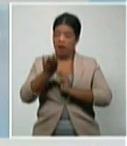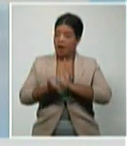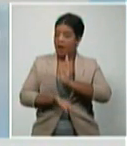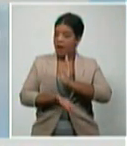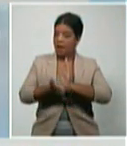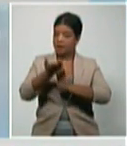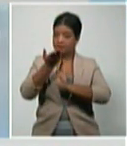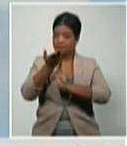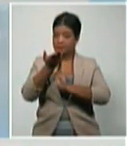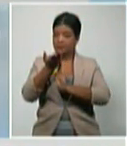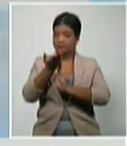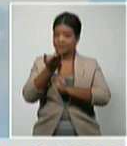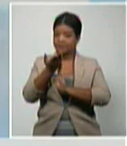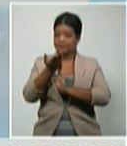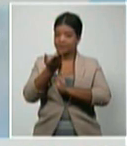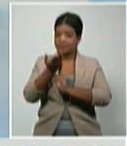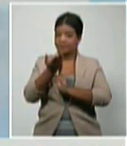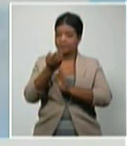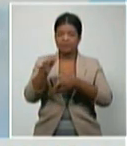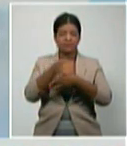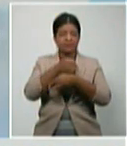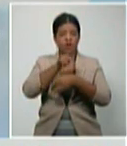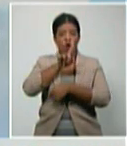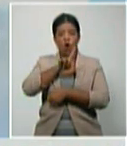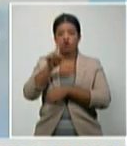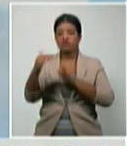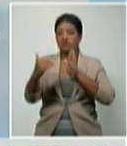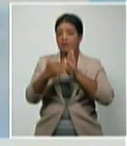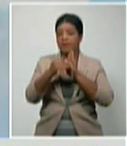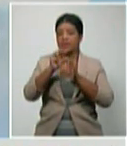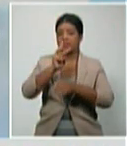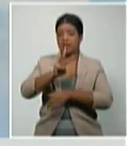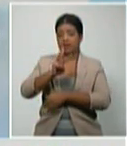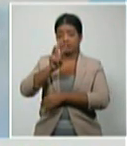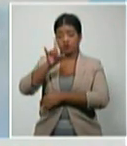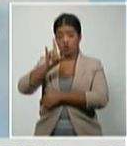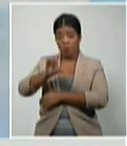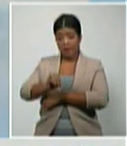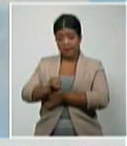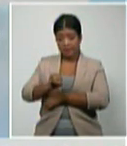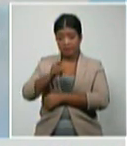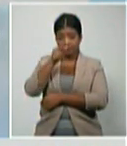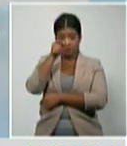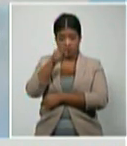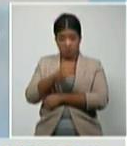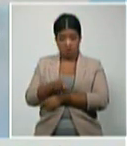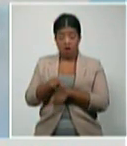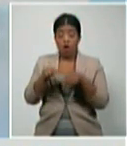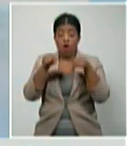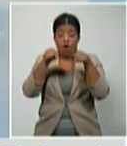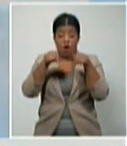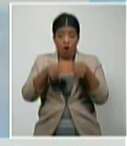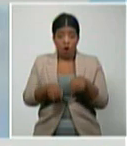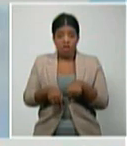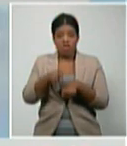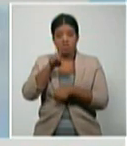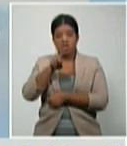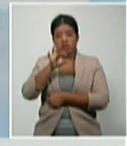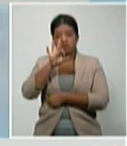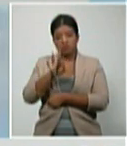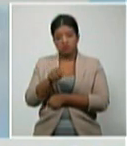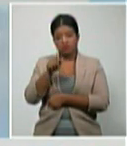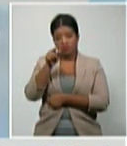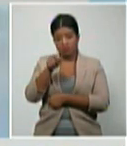hablando de 11.390 personas, y hoy con 18 pacientes atendiéndose